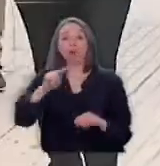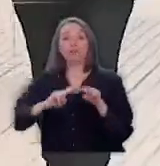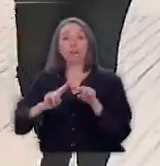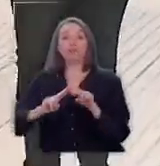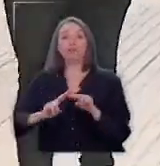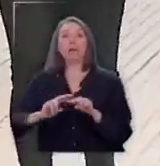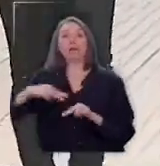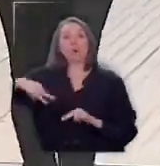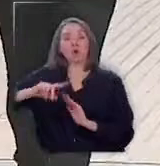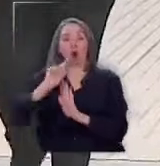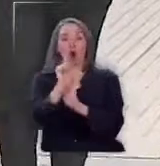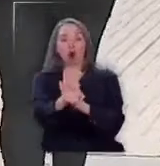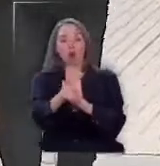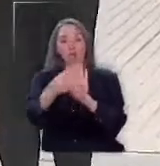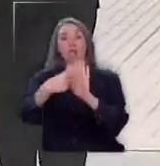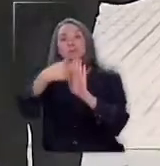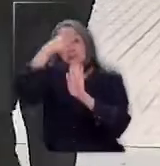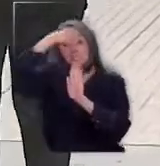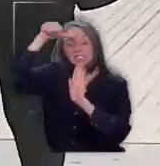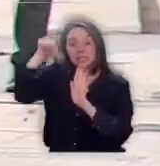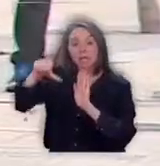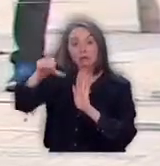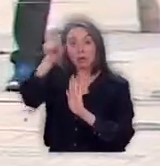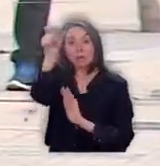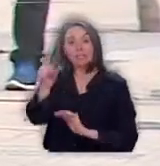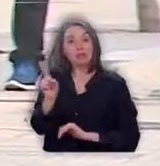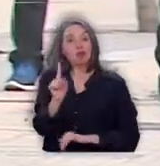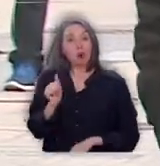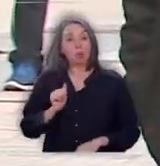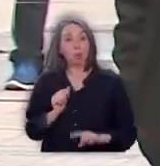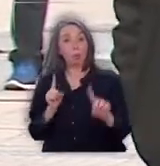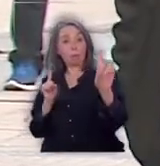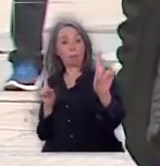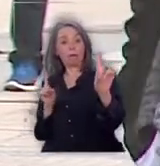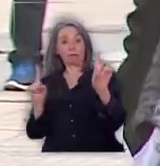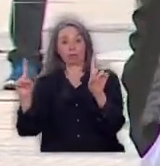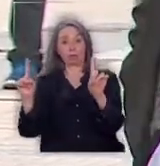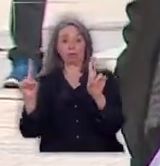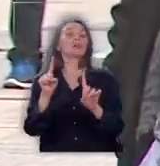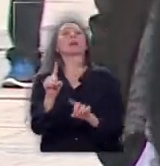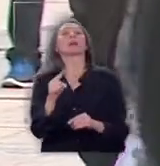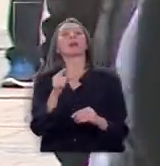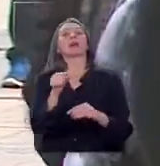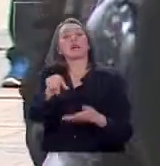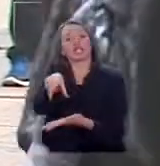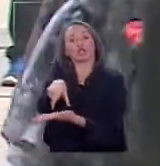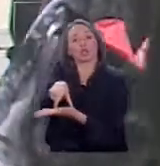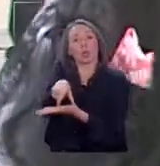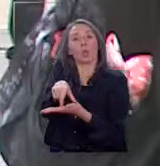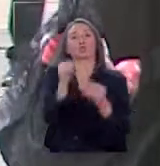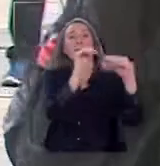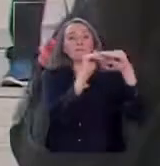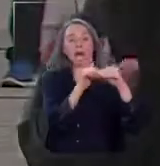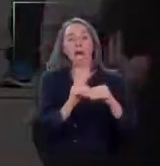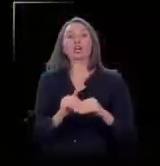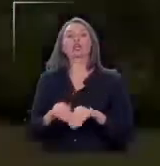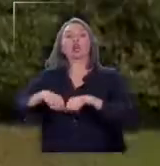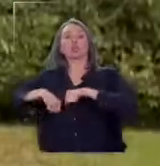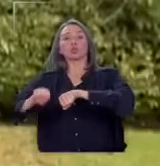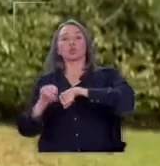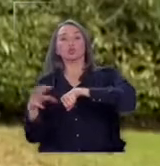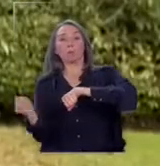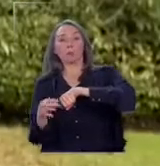una ordenanza que también imponga por falta de distancia social Frente a los bancos frente a los supermercados en los